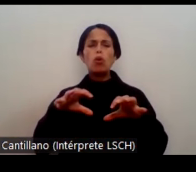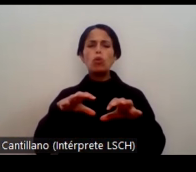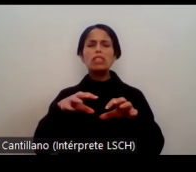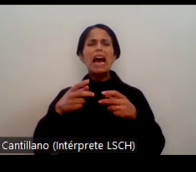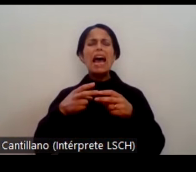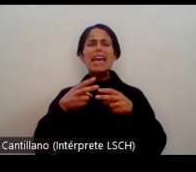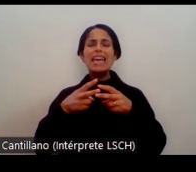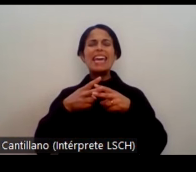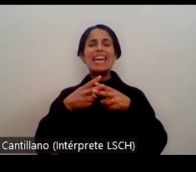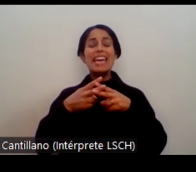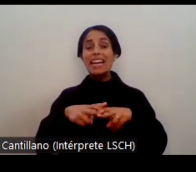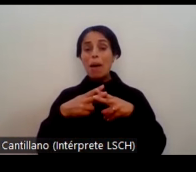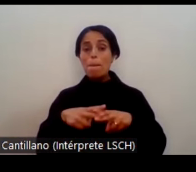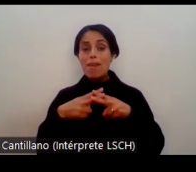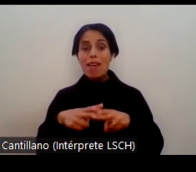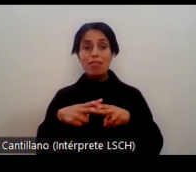para